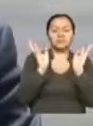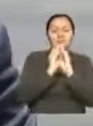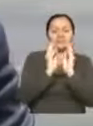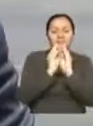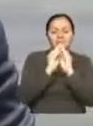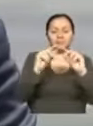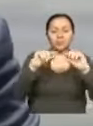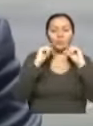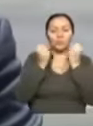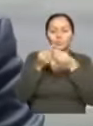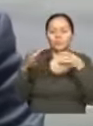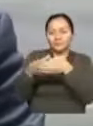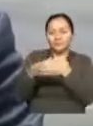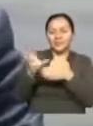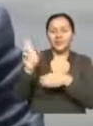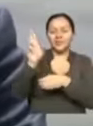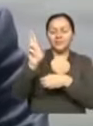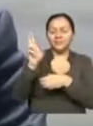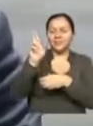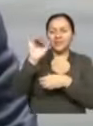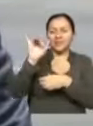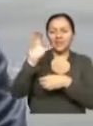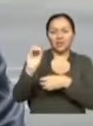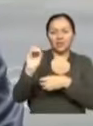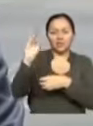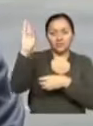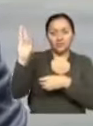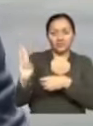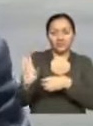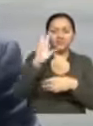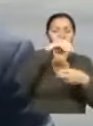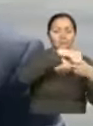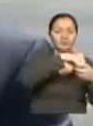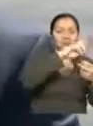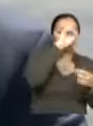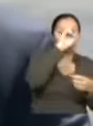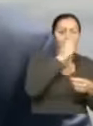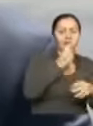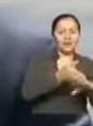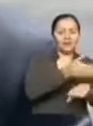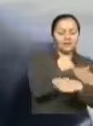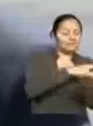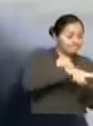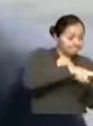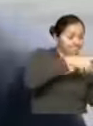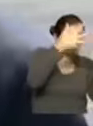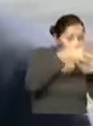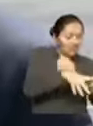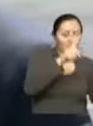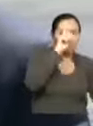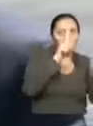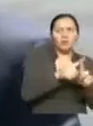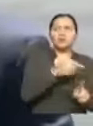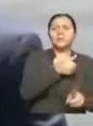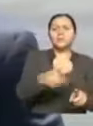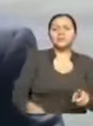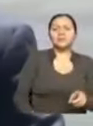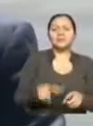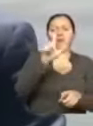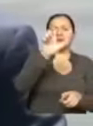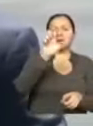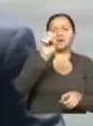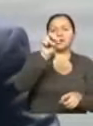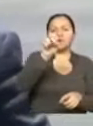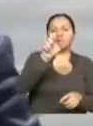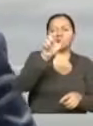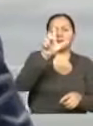Río, justo en Santo Domingo, República Dominicana. No había caído en cuenta en aquello, el presidente era Leonel Fernández, y